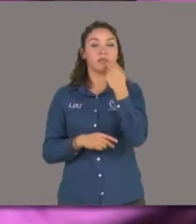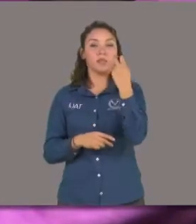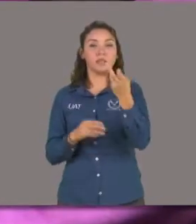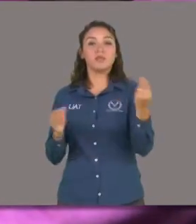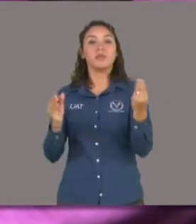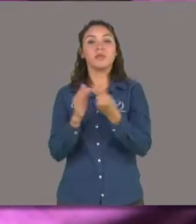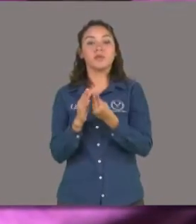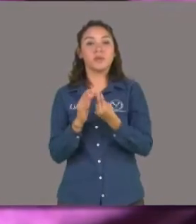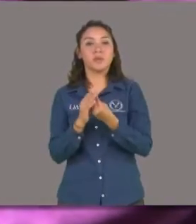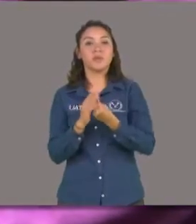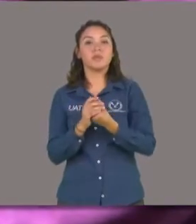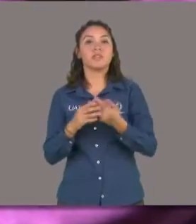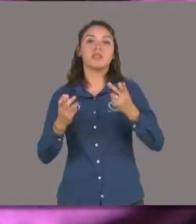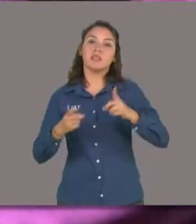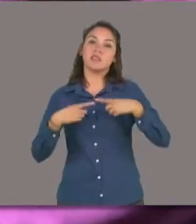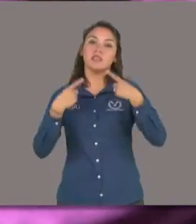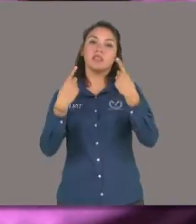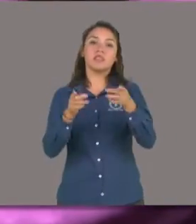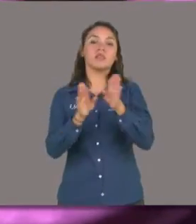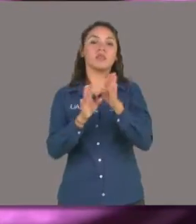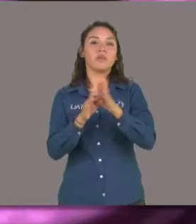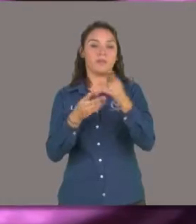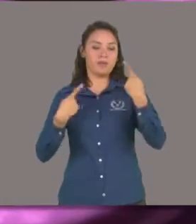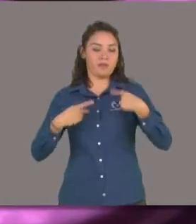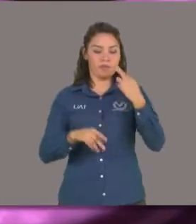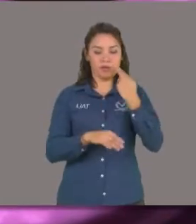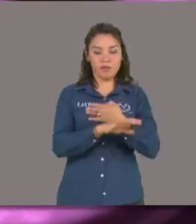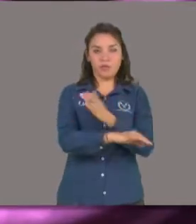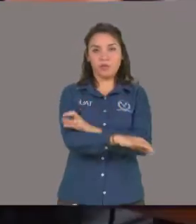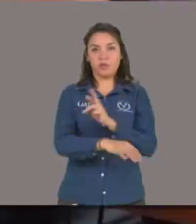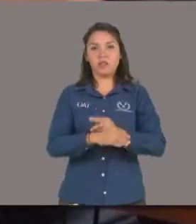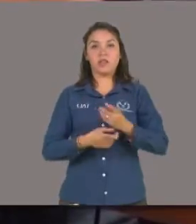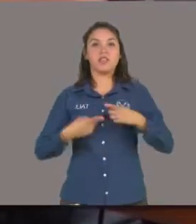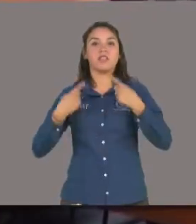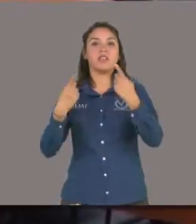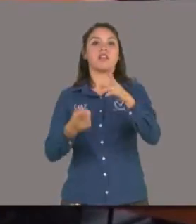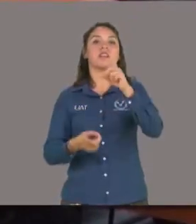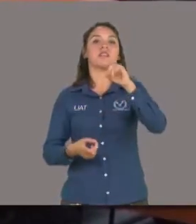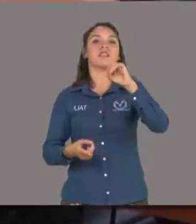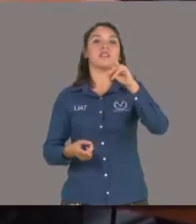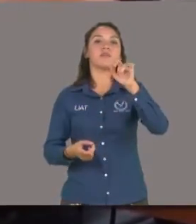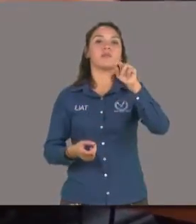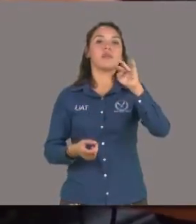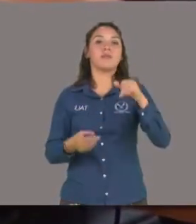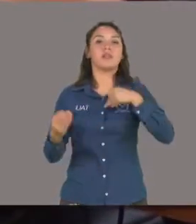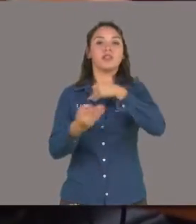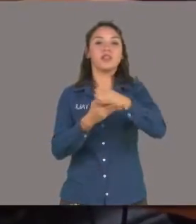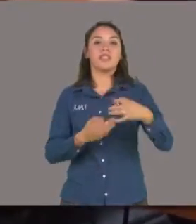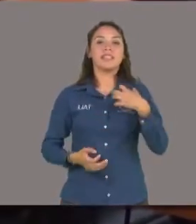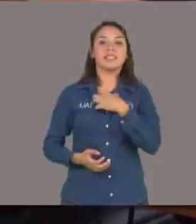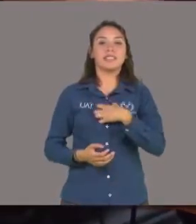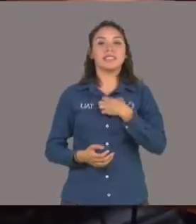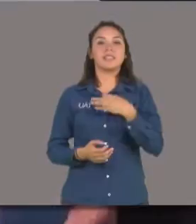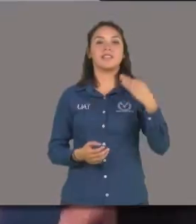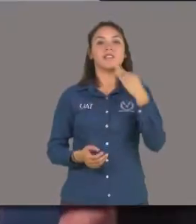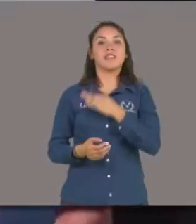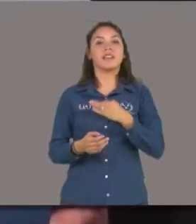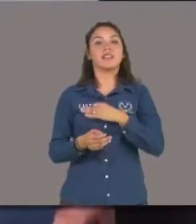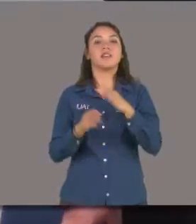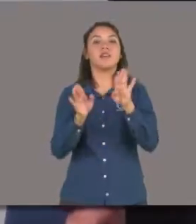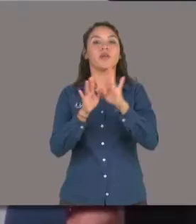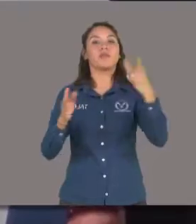refuerce el sentido de la inclusión entre los universitarios. Cada uno de los alumnos que tomaron este interesante curso